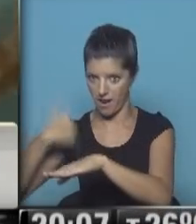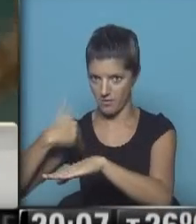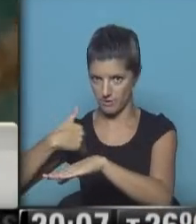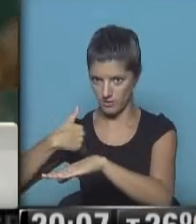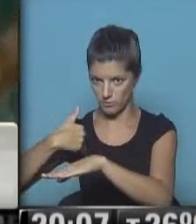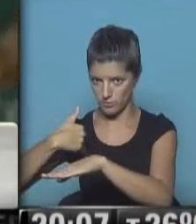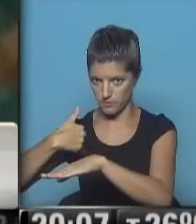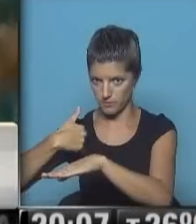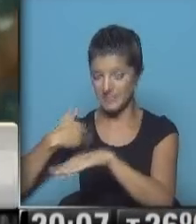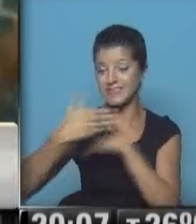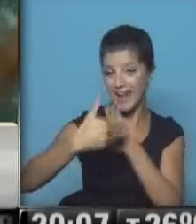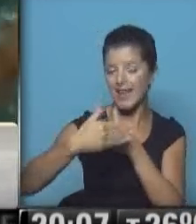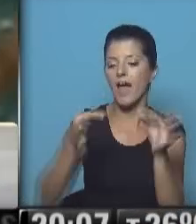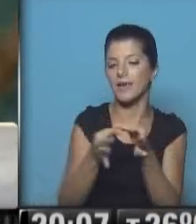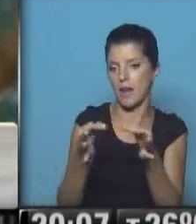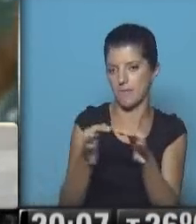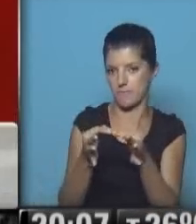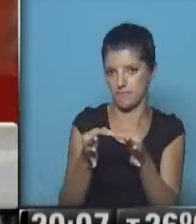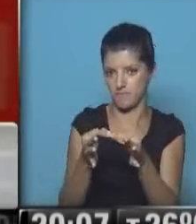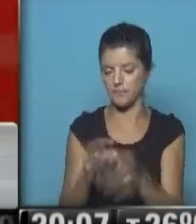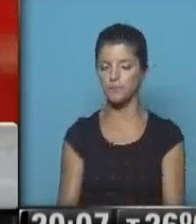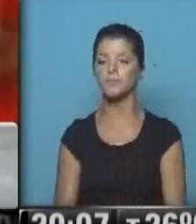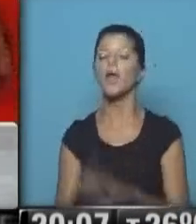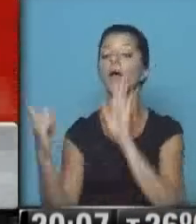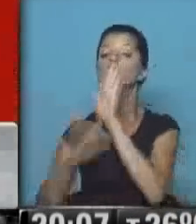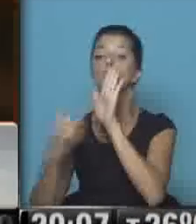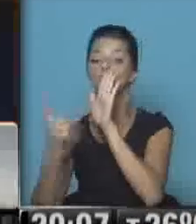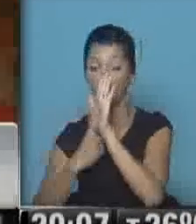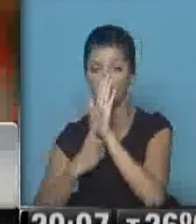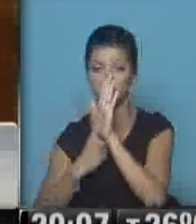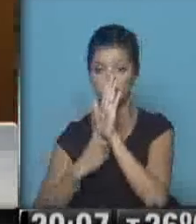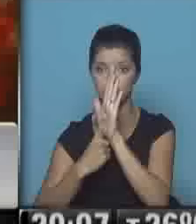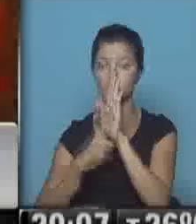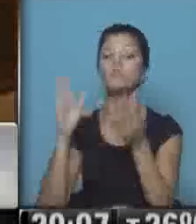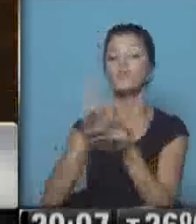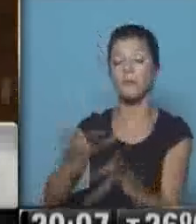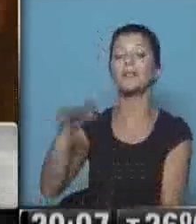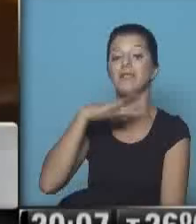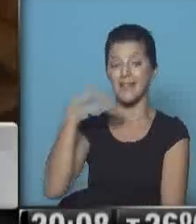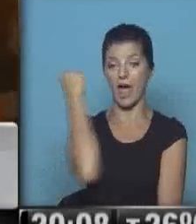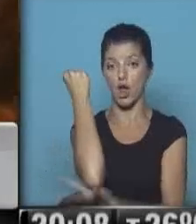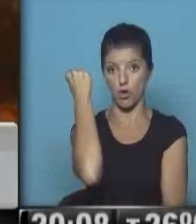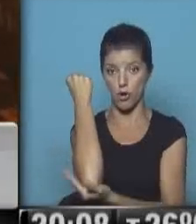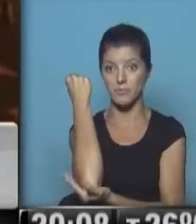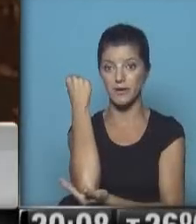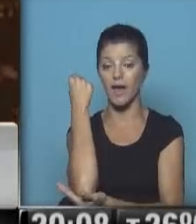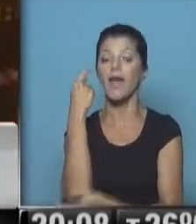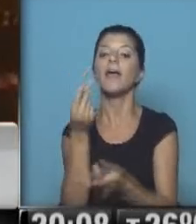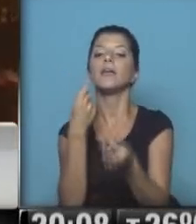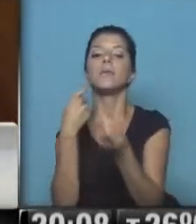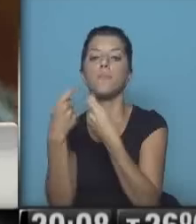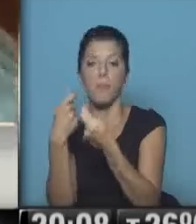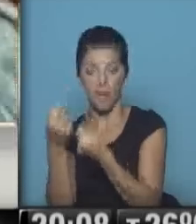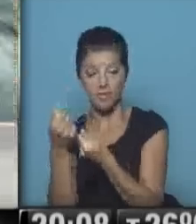cercana a las Islas malvinas el titular de la procuraduría de criminalidad económica y lavado de activos Carlos